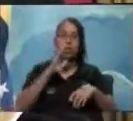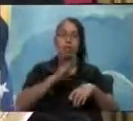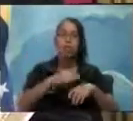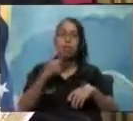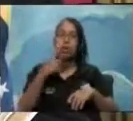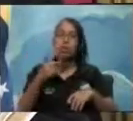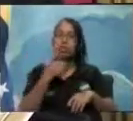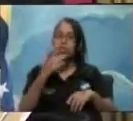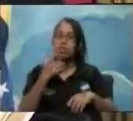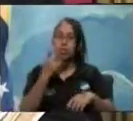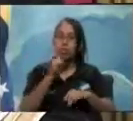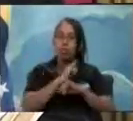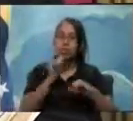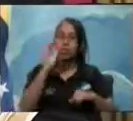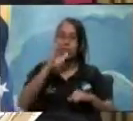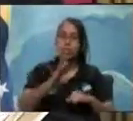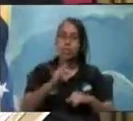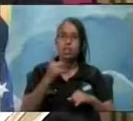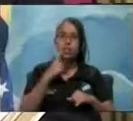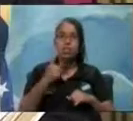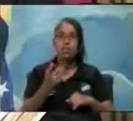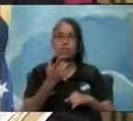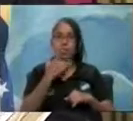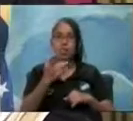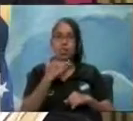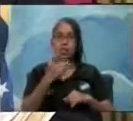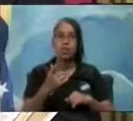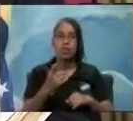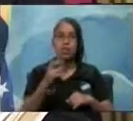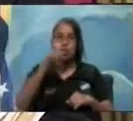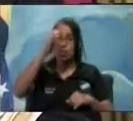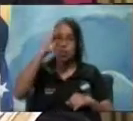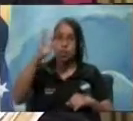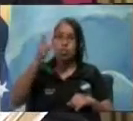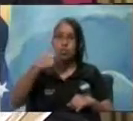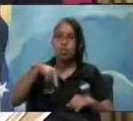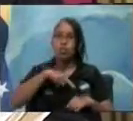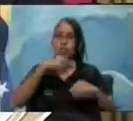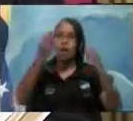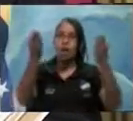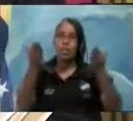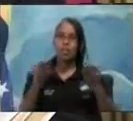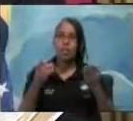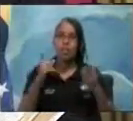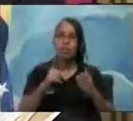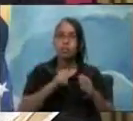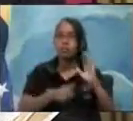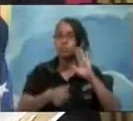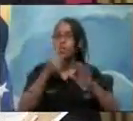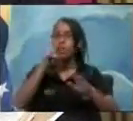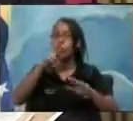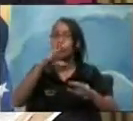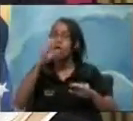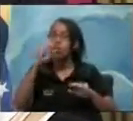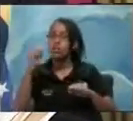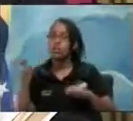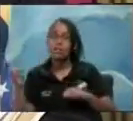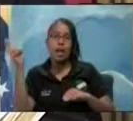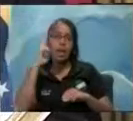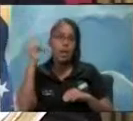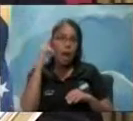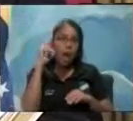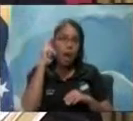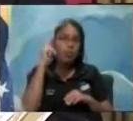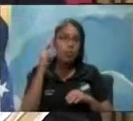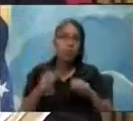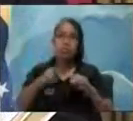ya que me está instando a decirte algo. Mire, Dios nos ha dado más de 200 radios. Dios nos ha